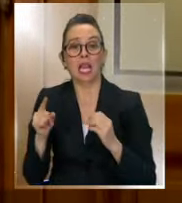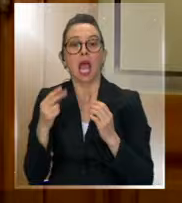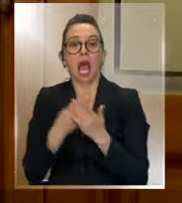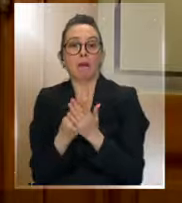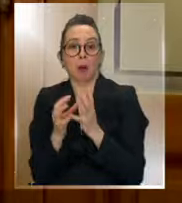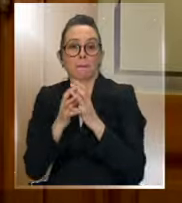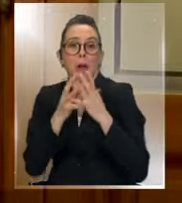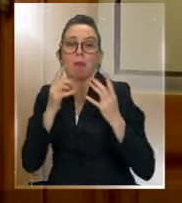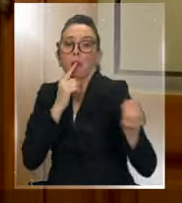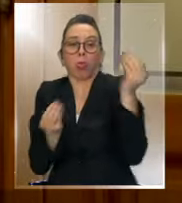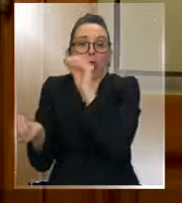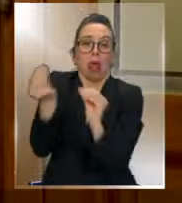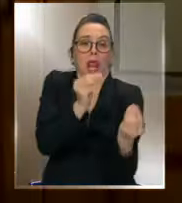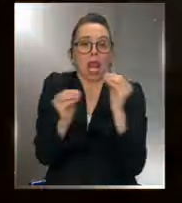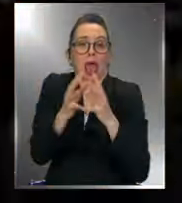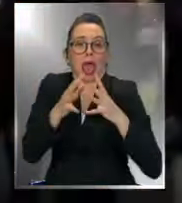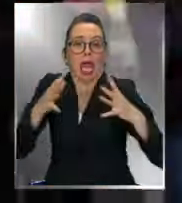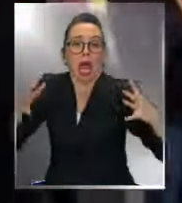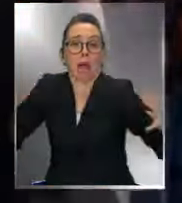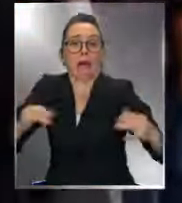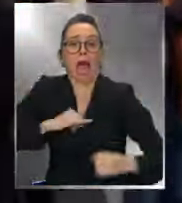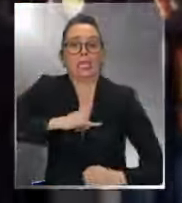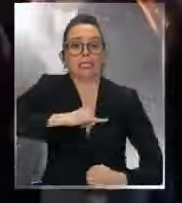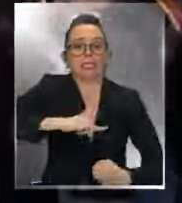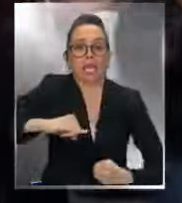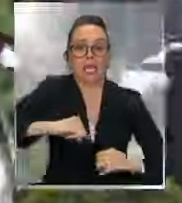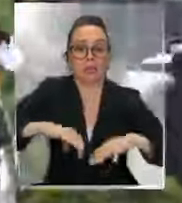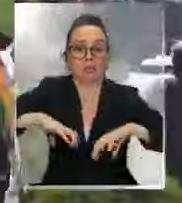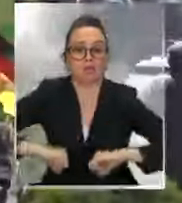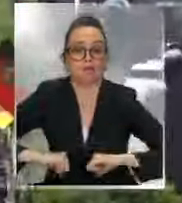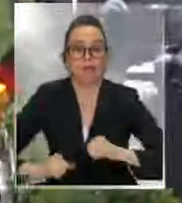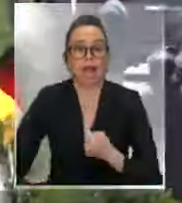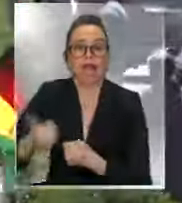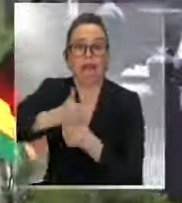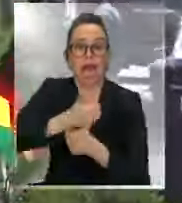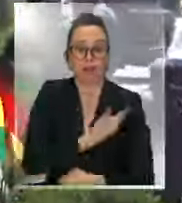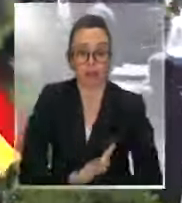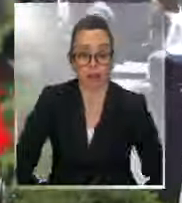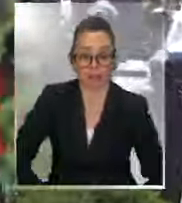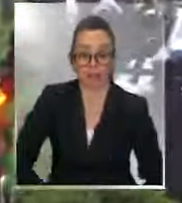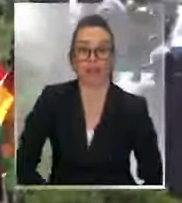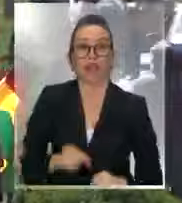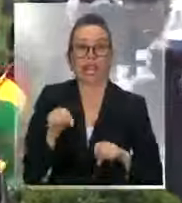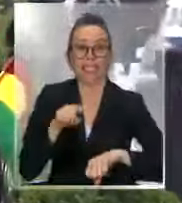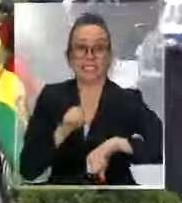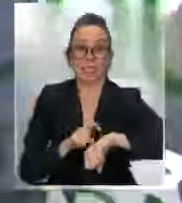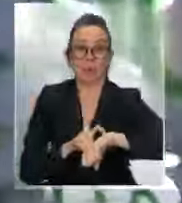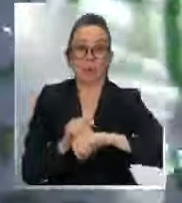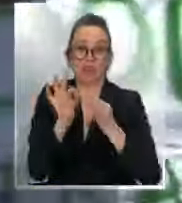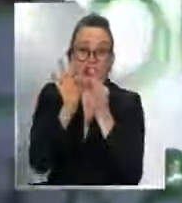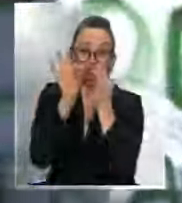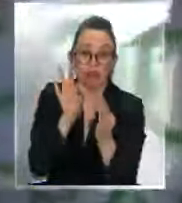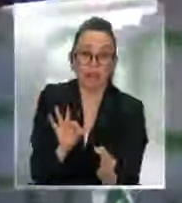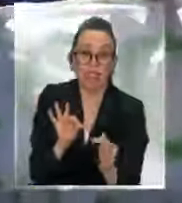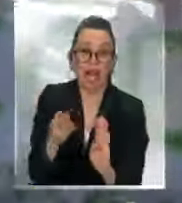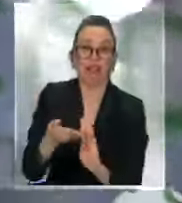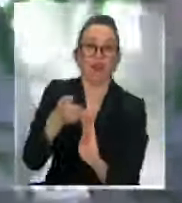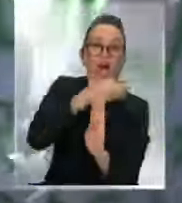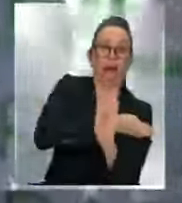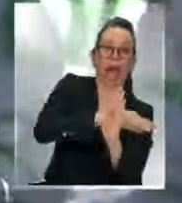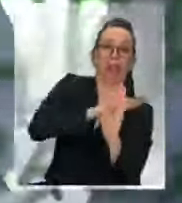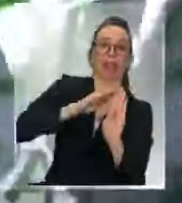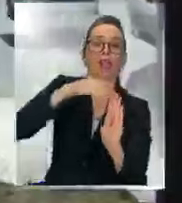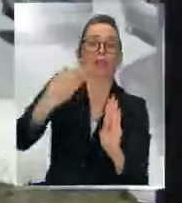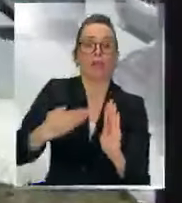agrandaba para perpetuarse en el cargo. Este es para muchos el momento exacto, el antes y el después